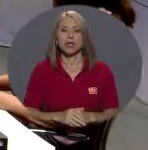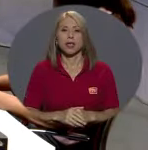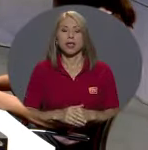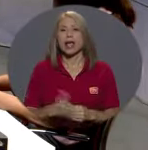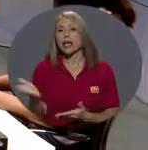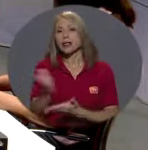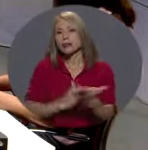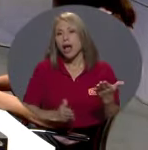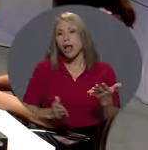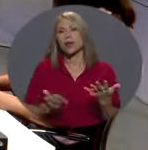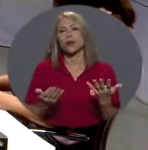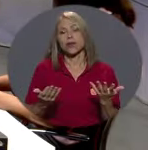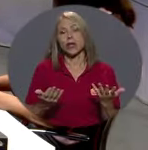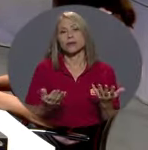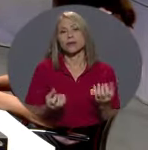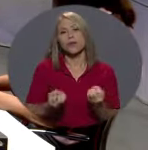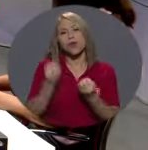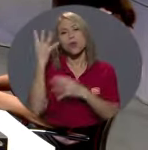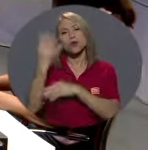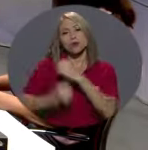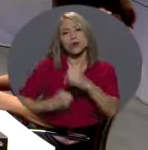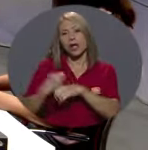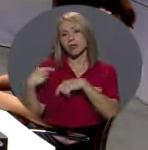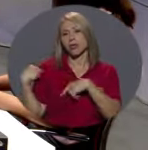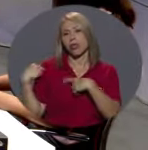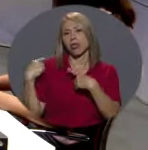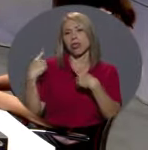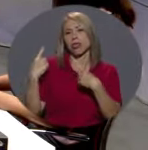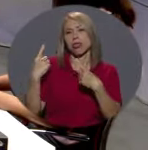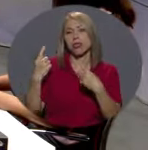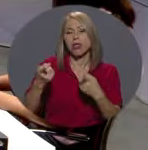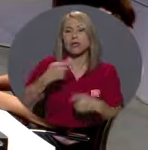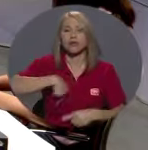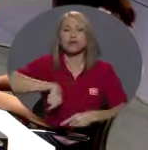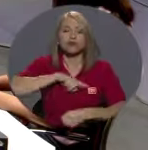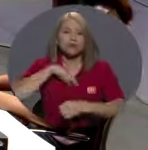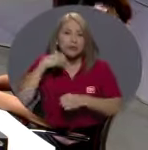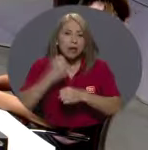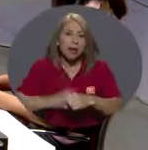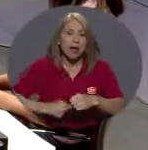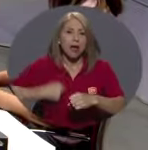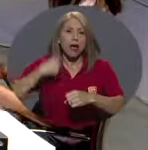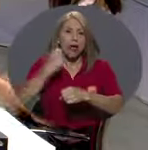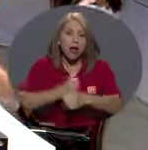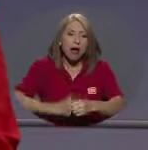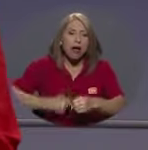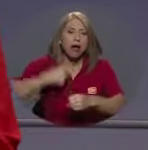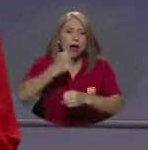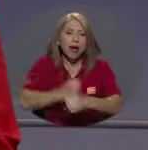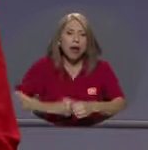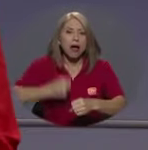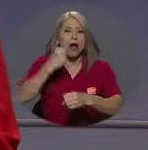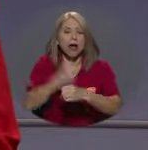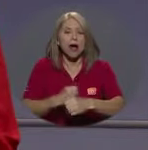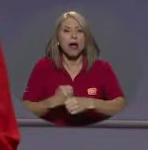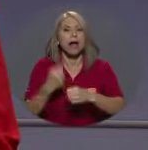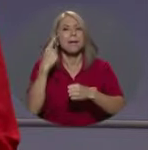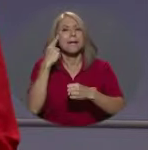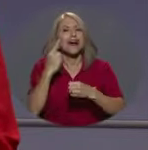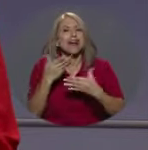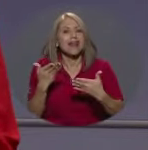algo que, bueno, muchísimos años nosotros hemos venido trabajando precisamente en búsqueda de que se abran